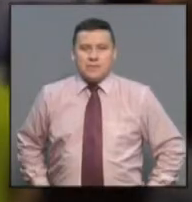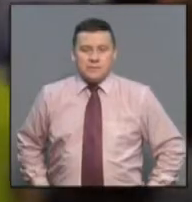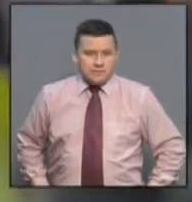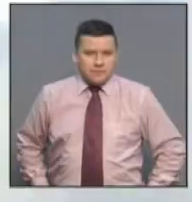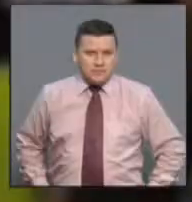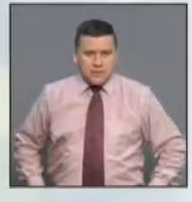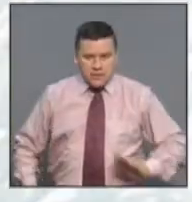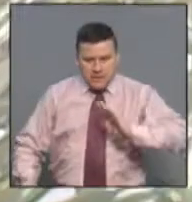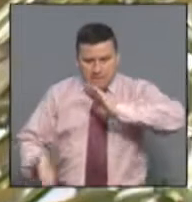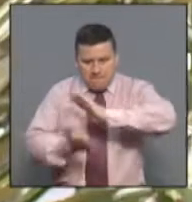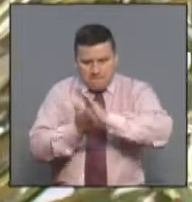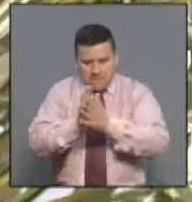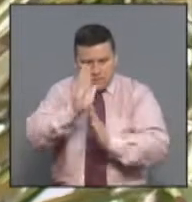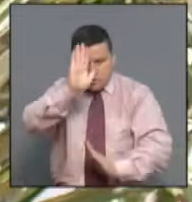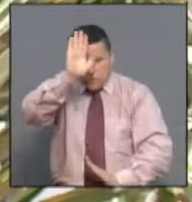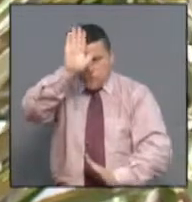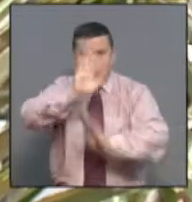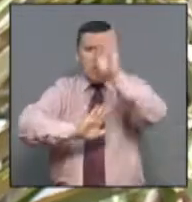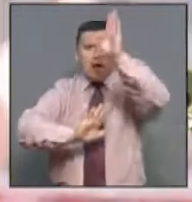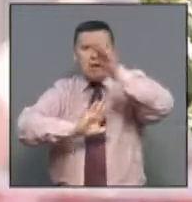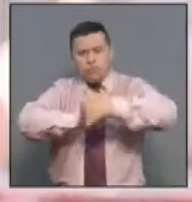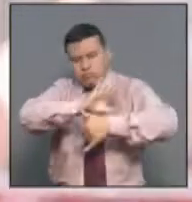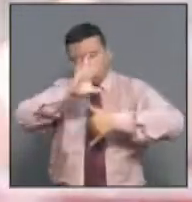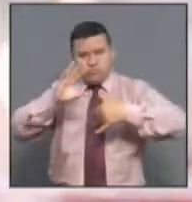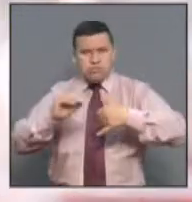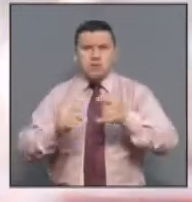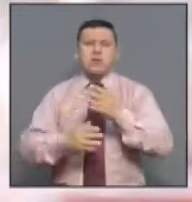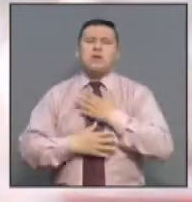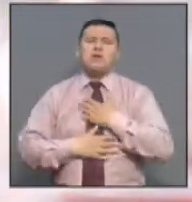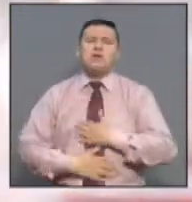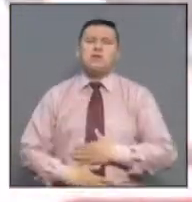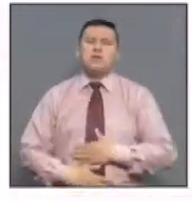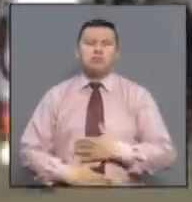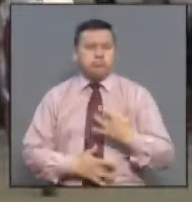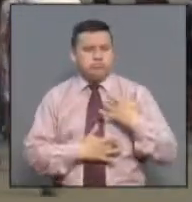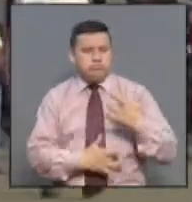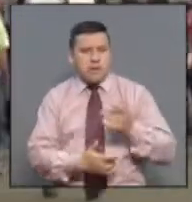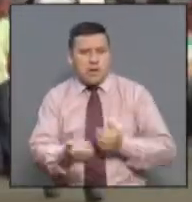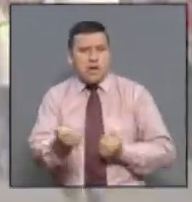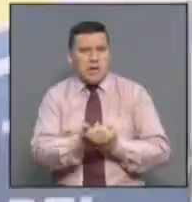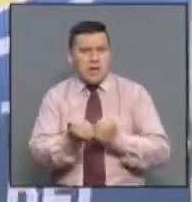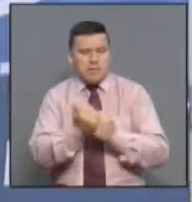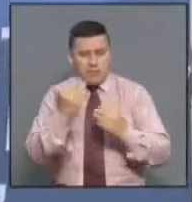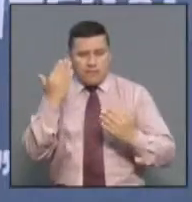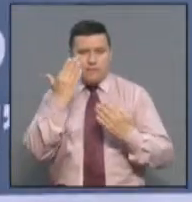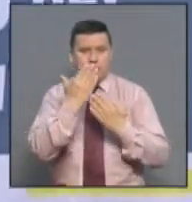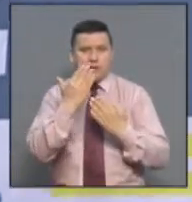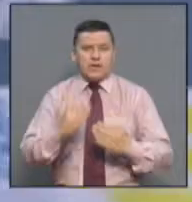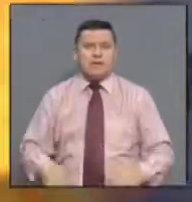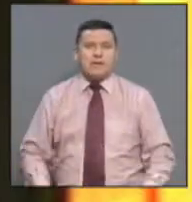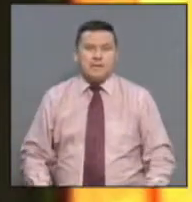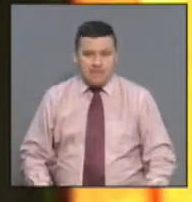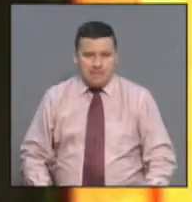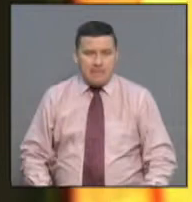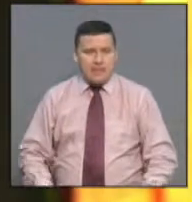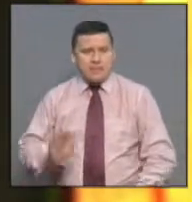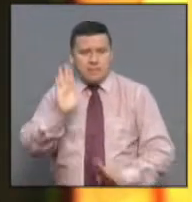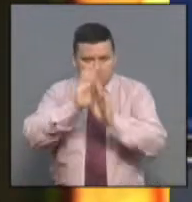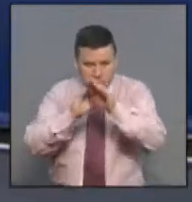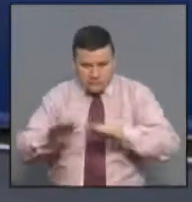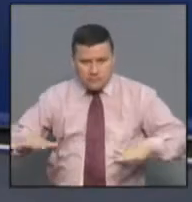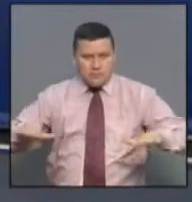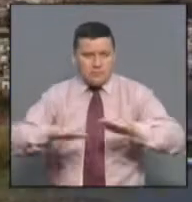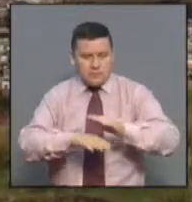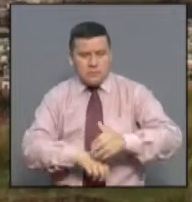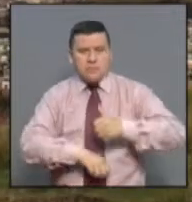La paz y el desarrollo en el Caribe. Tranquilidad, solidaridad y apoyo en las fronteras. Desarrollo territorial